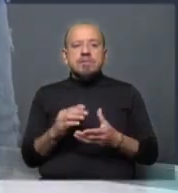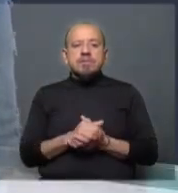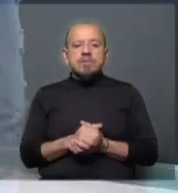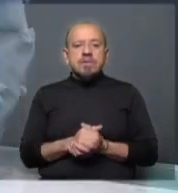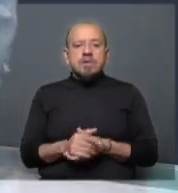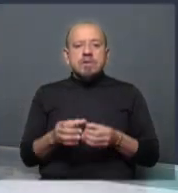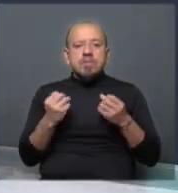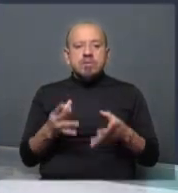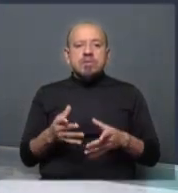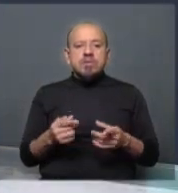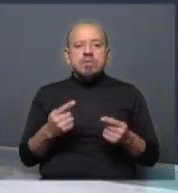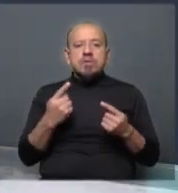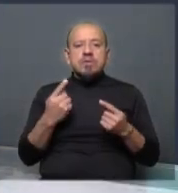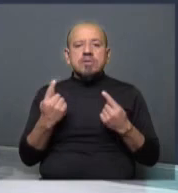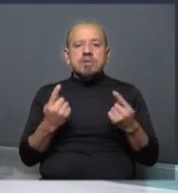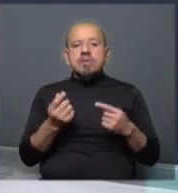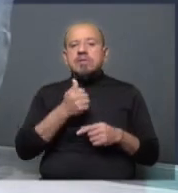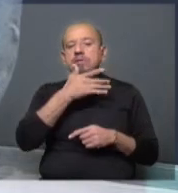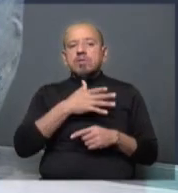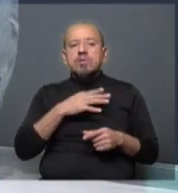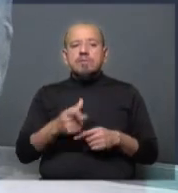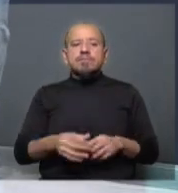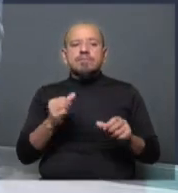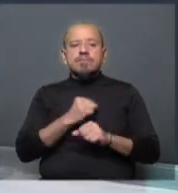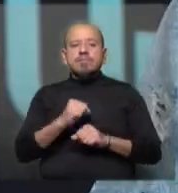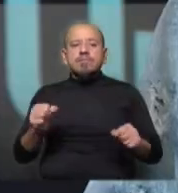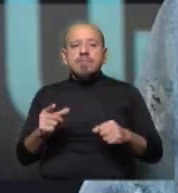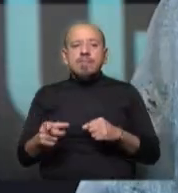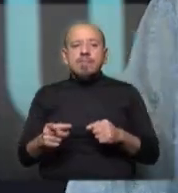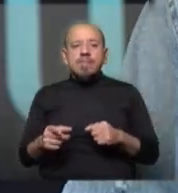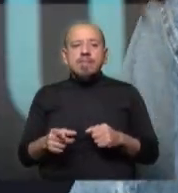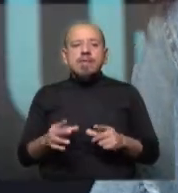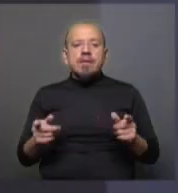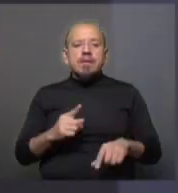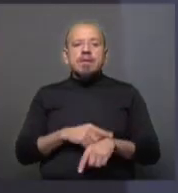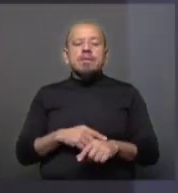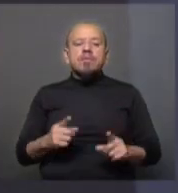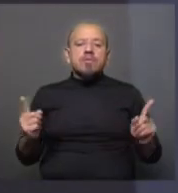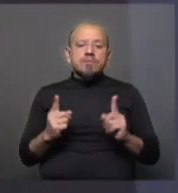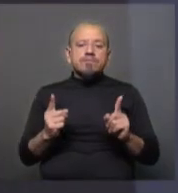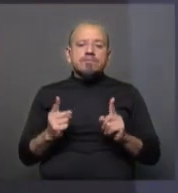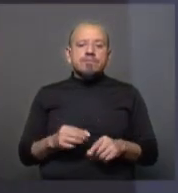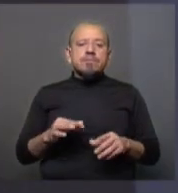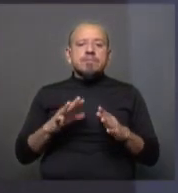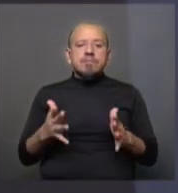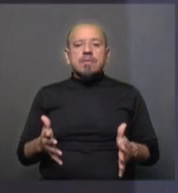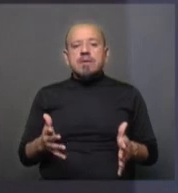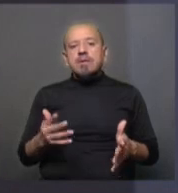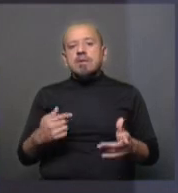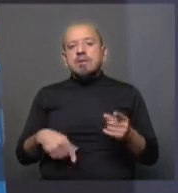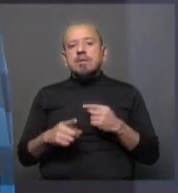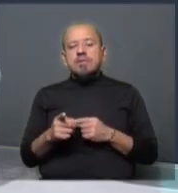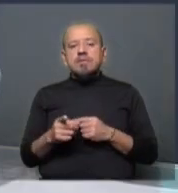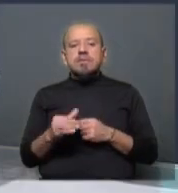decisión de dividir cada historia como en capítulos este de un minutaje corto claro y sí que y que cada cierre de capítulo tenga